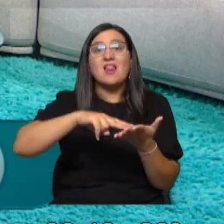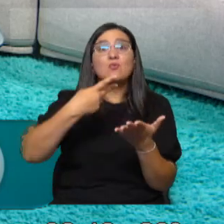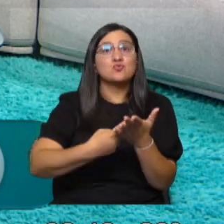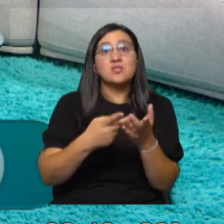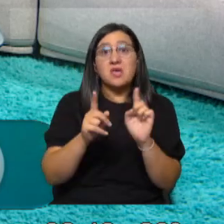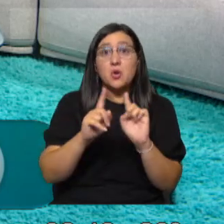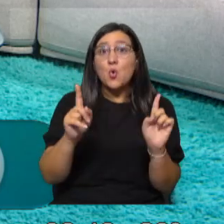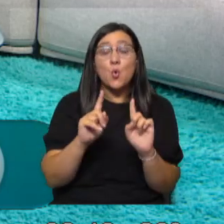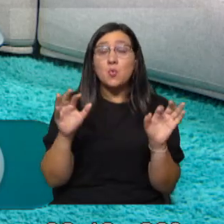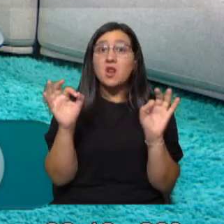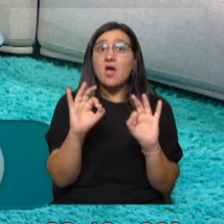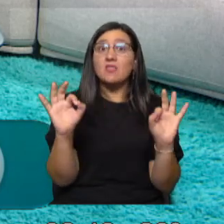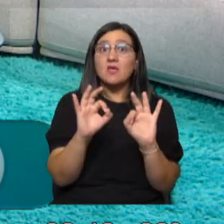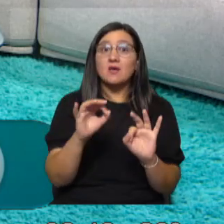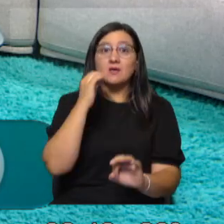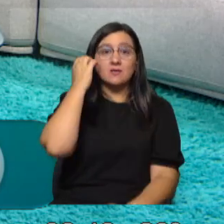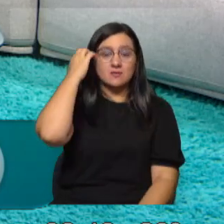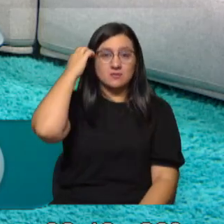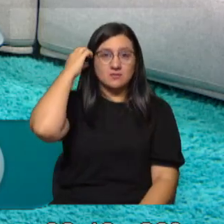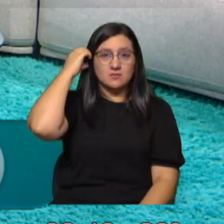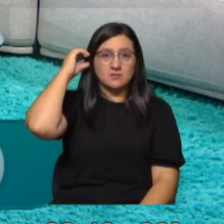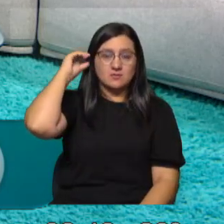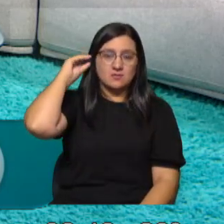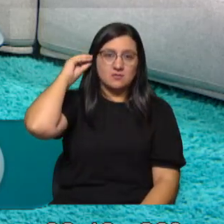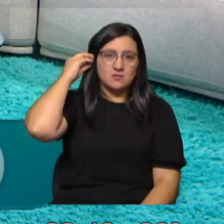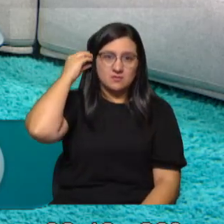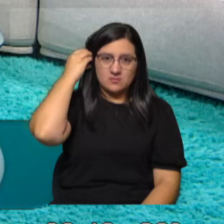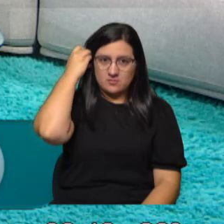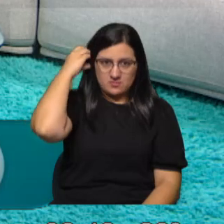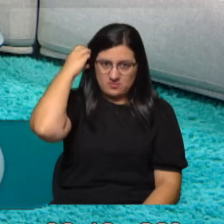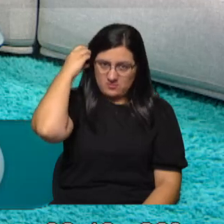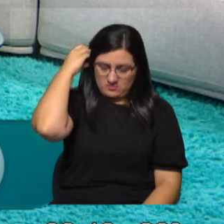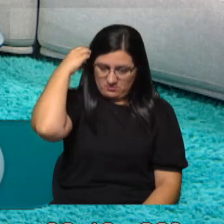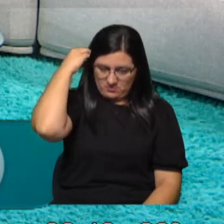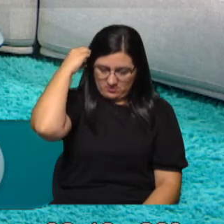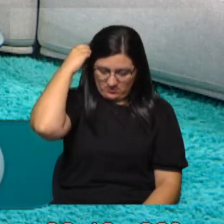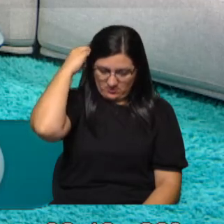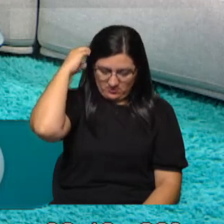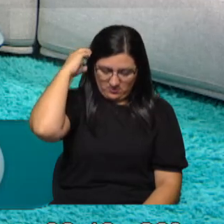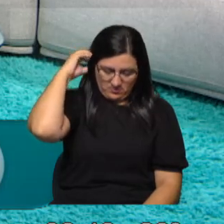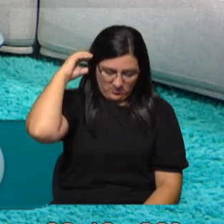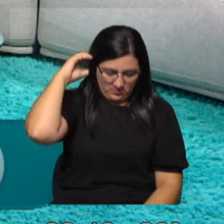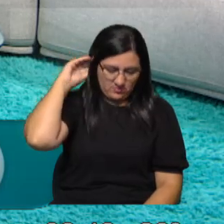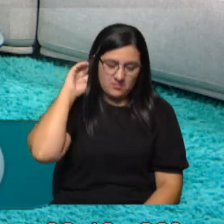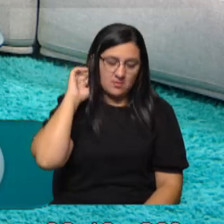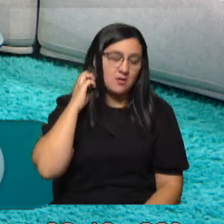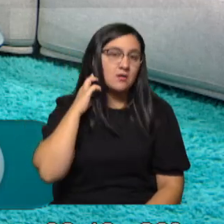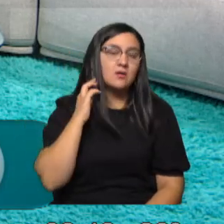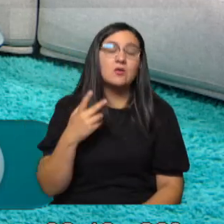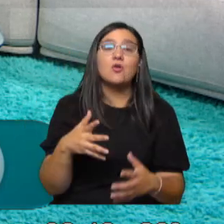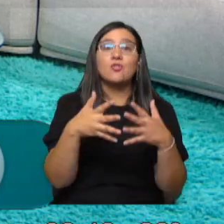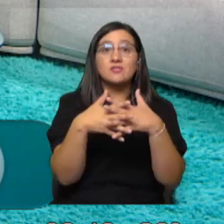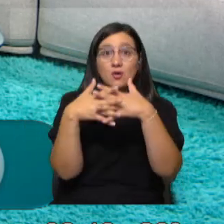película ni nada. O sea, realmente los americanos. Ven lo que se hizo. Se fueron al cine, leyeron